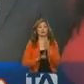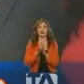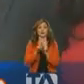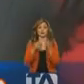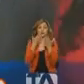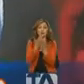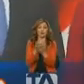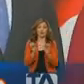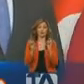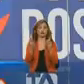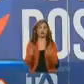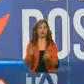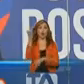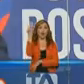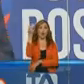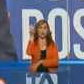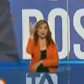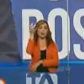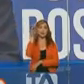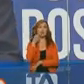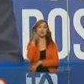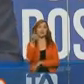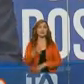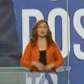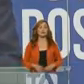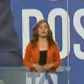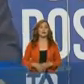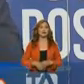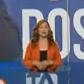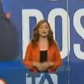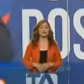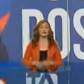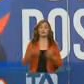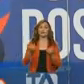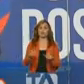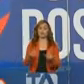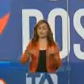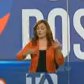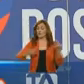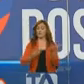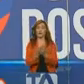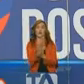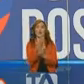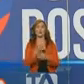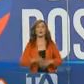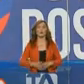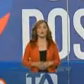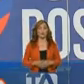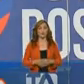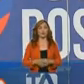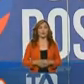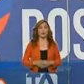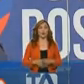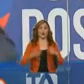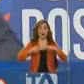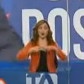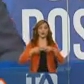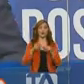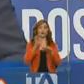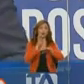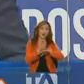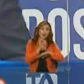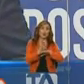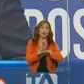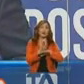según el alcalde de la capital. Representa ahora el nuevo momento que están viviendo las relaciones entre el